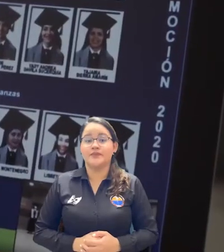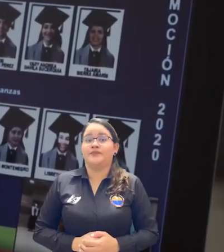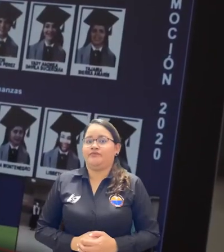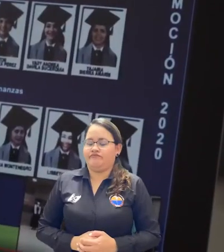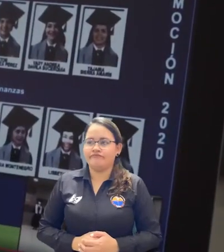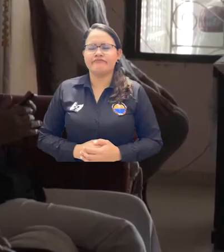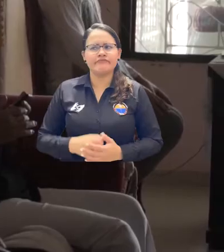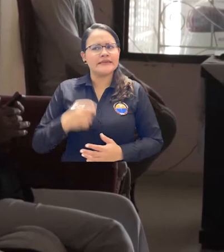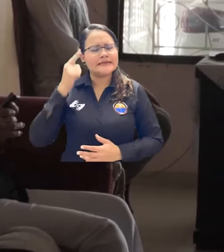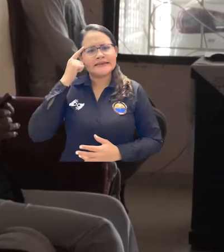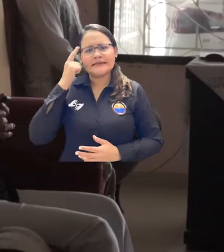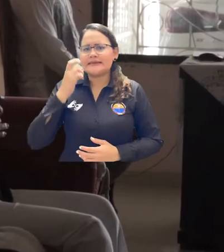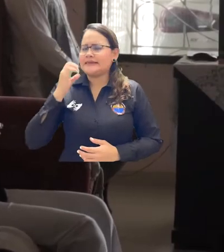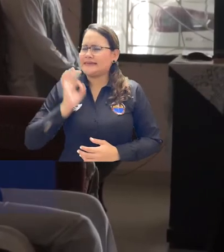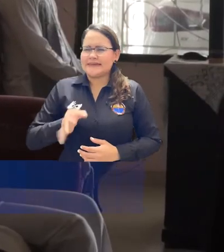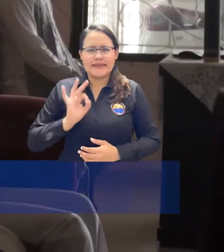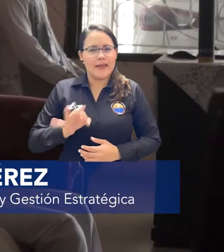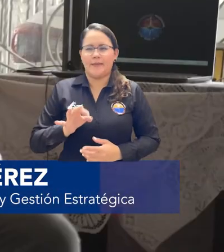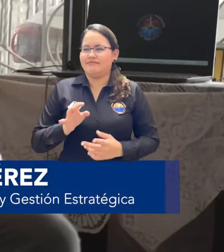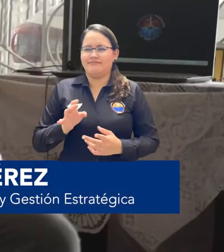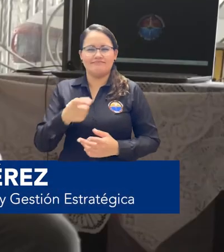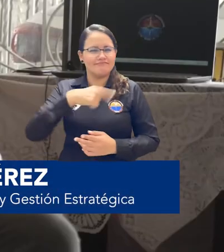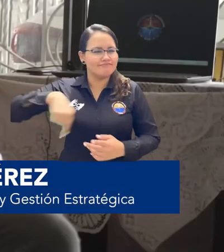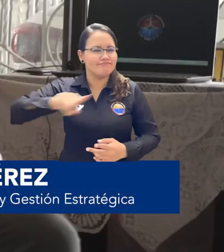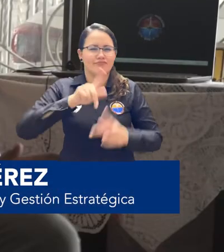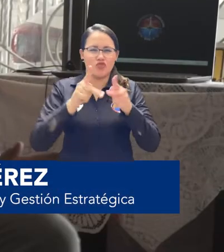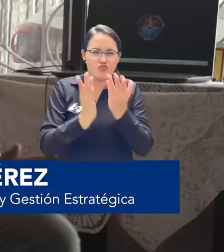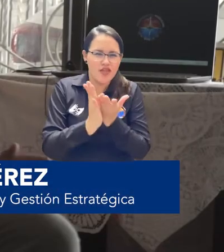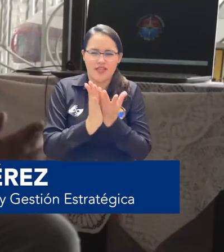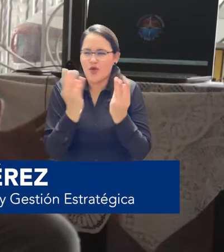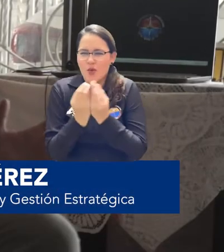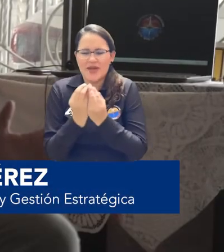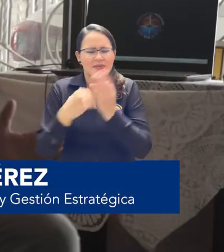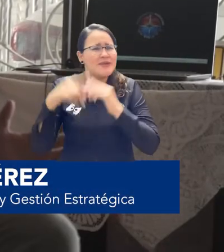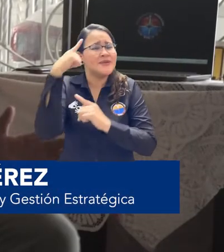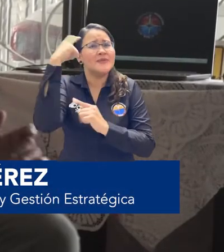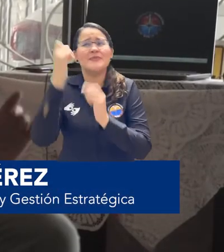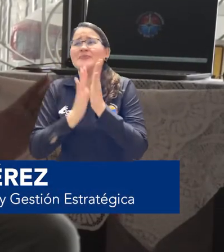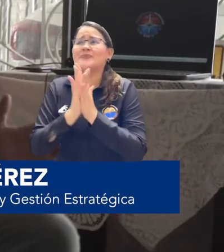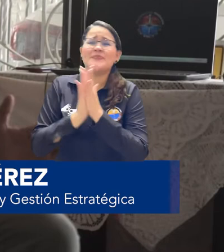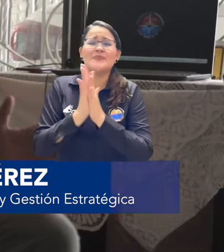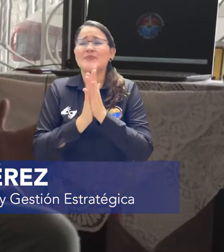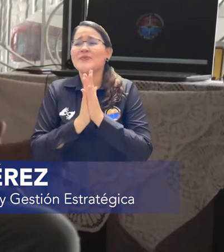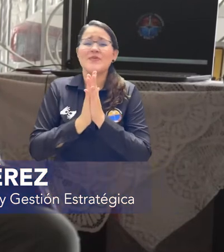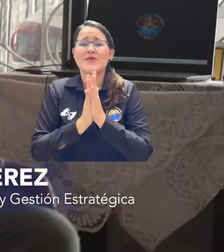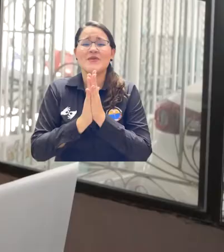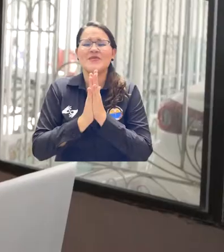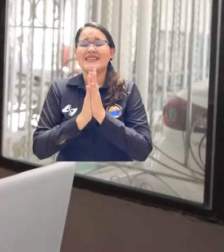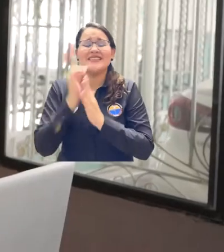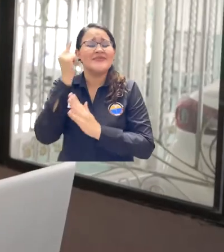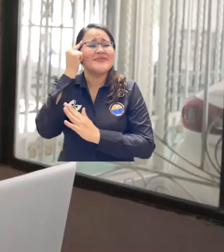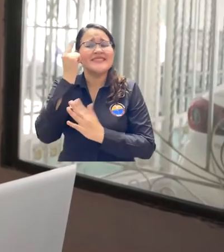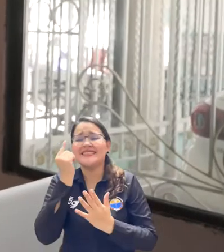siempre cada uno de los compañeros cargados de sueños, de motivación y sobre todo siempre mirando hacia las comunidades, que